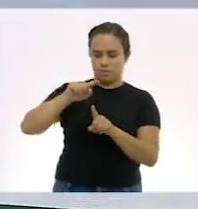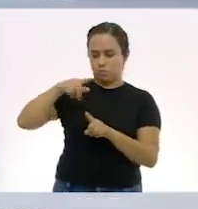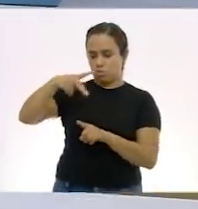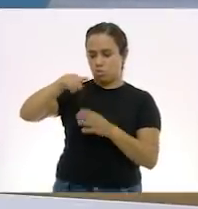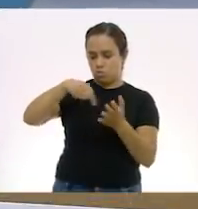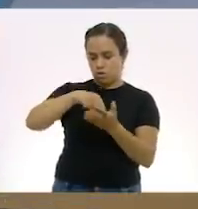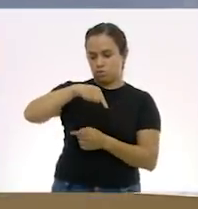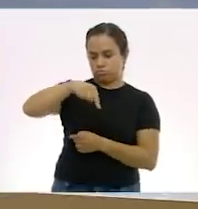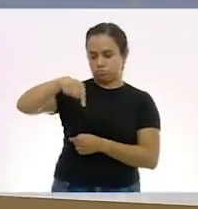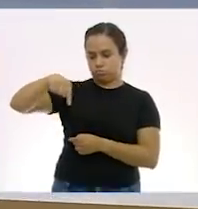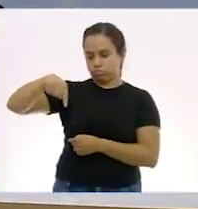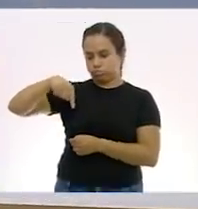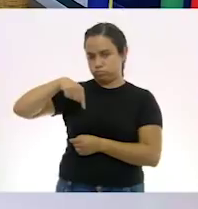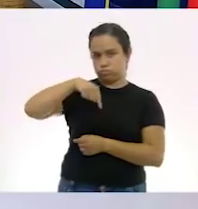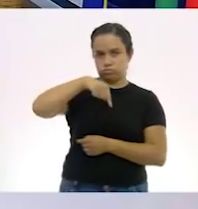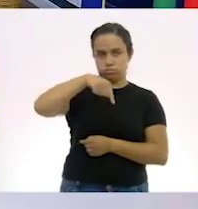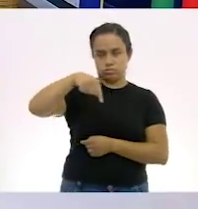¿cómo ves?